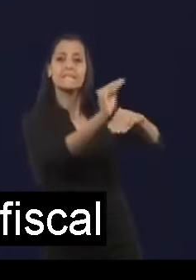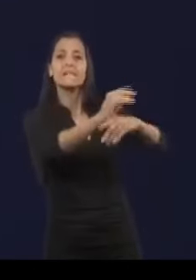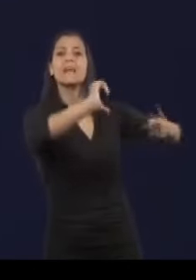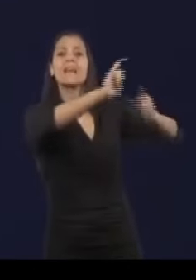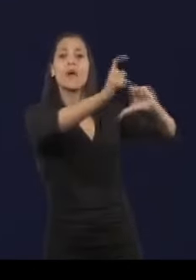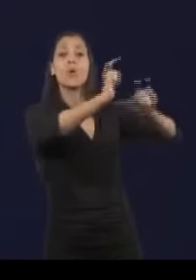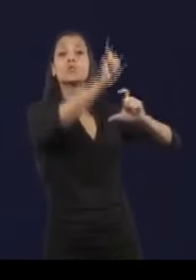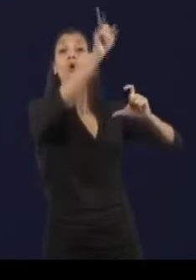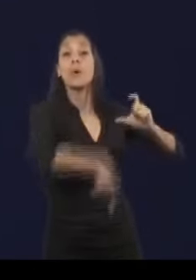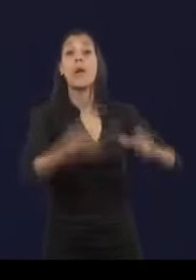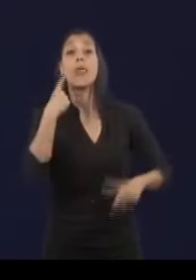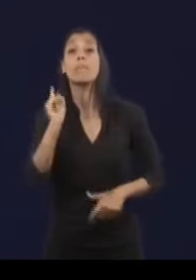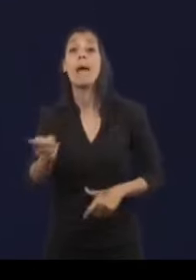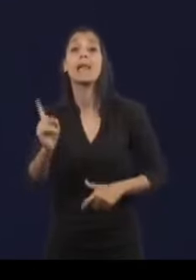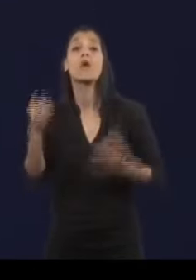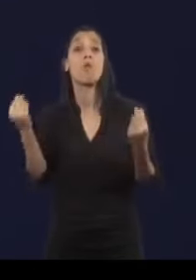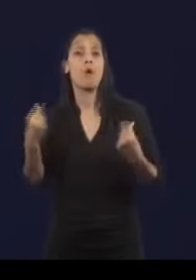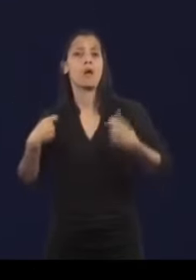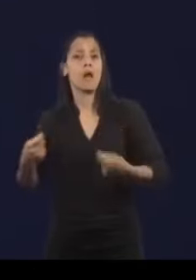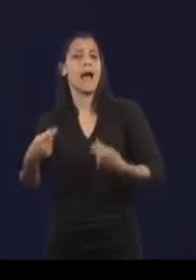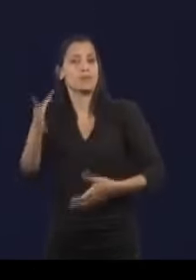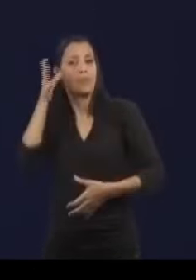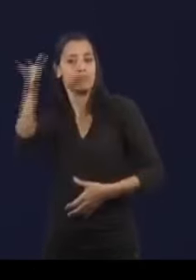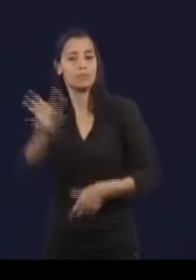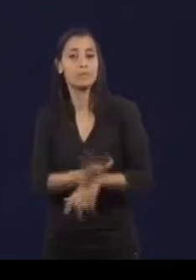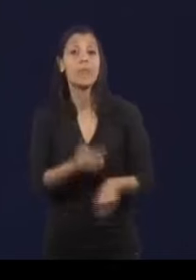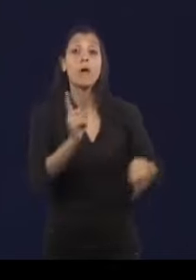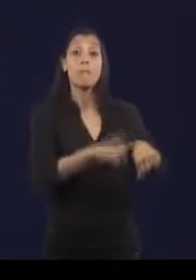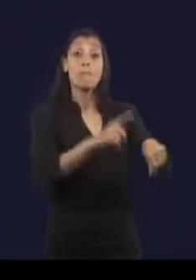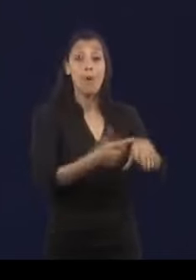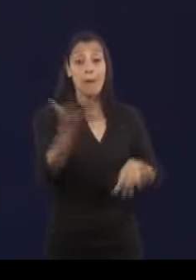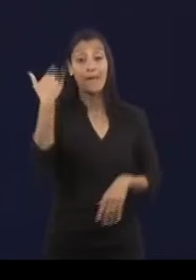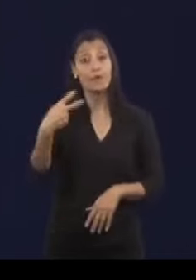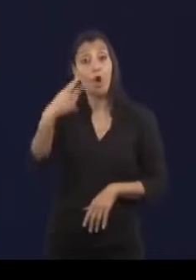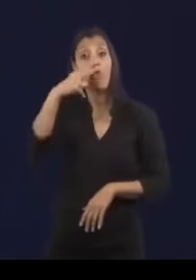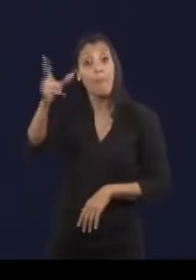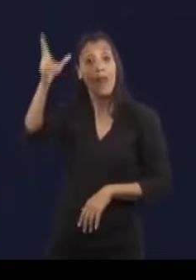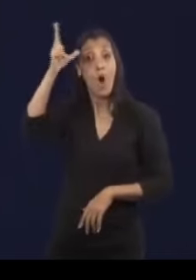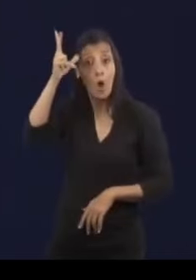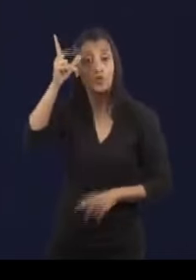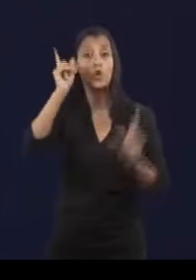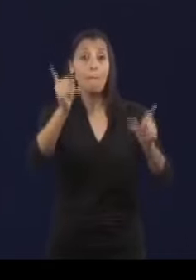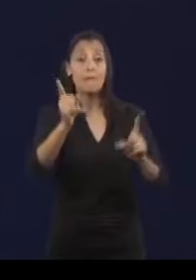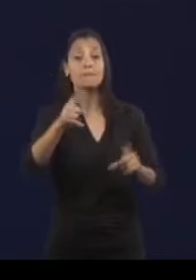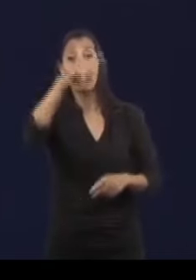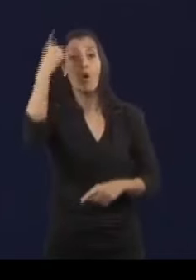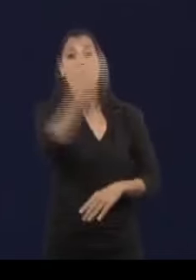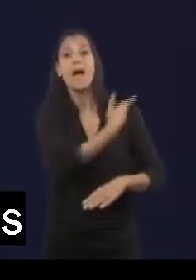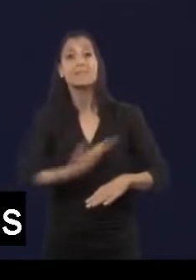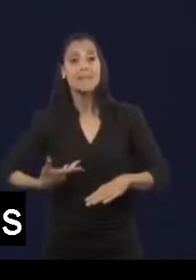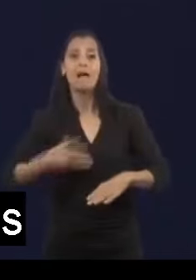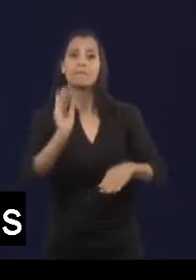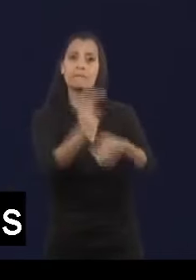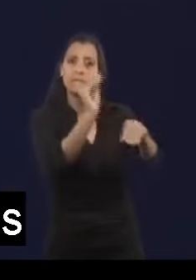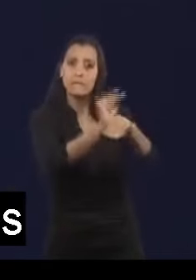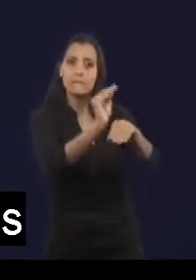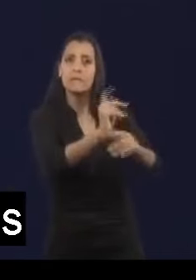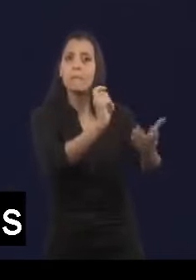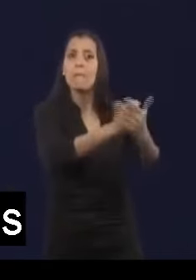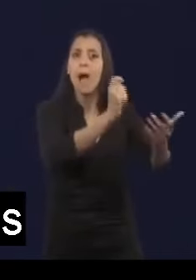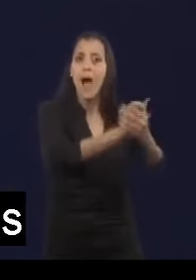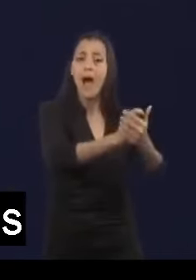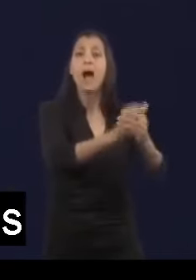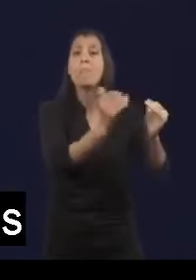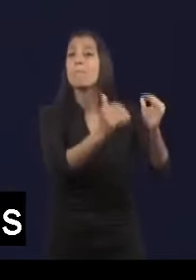aerolíneas tiene que mantener este privilegio Así que esperemos que esto se privatice Obviamente el quisner ismo lusto los radicales